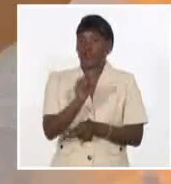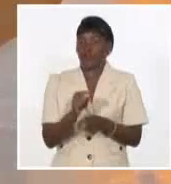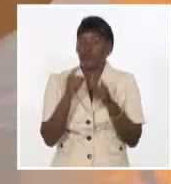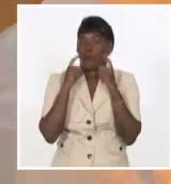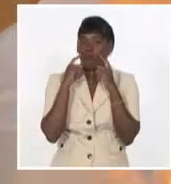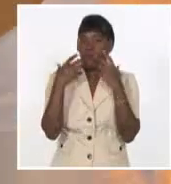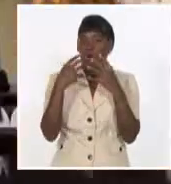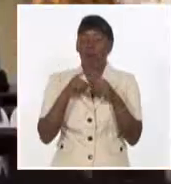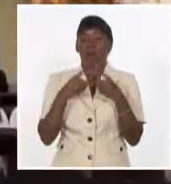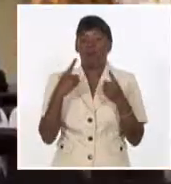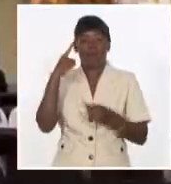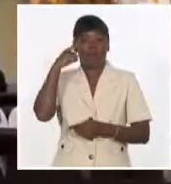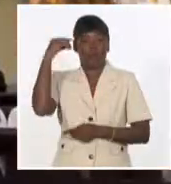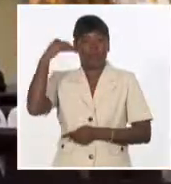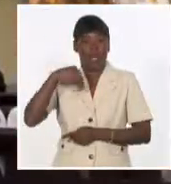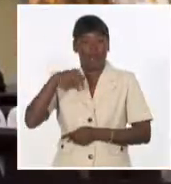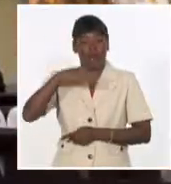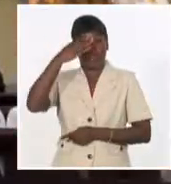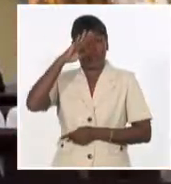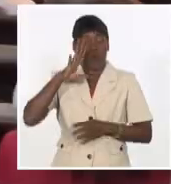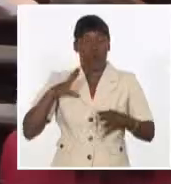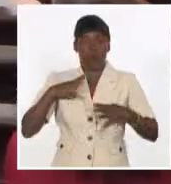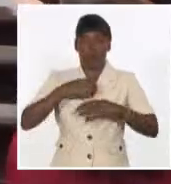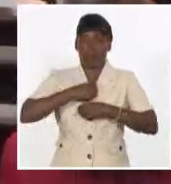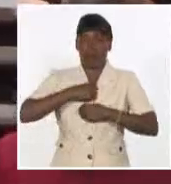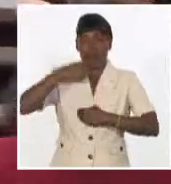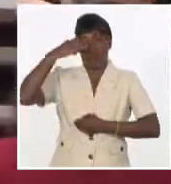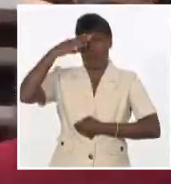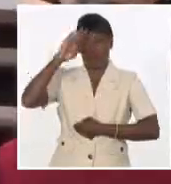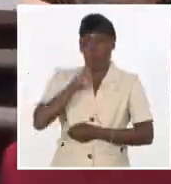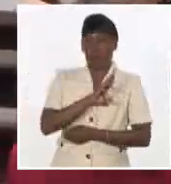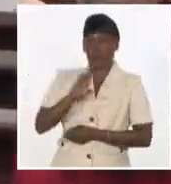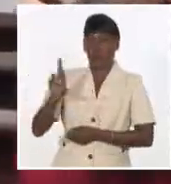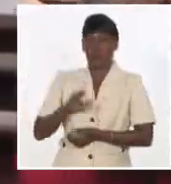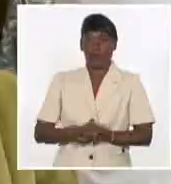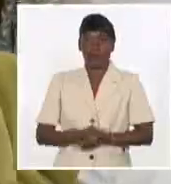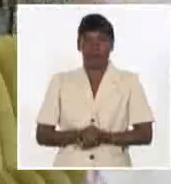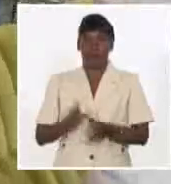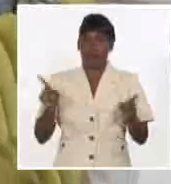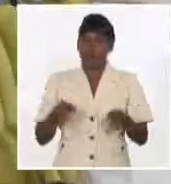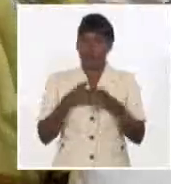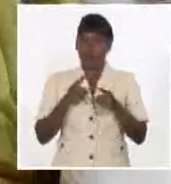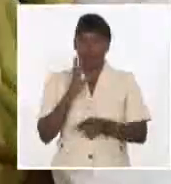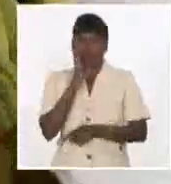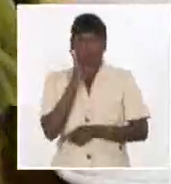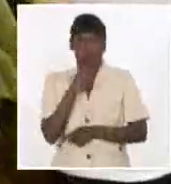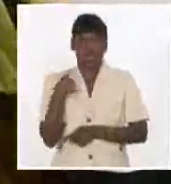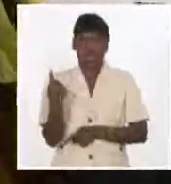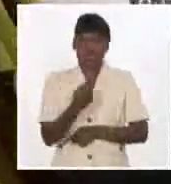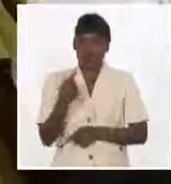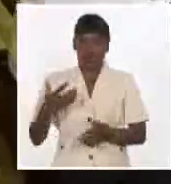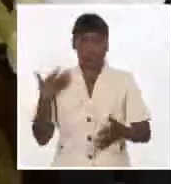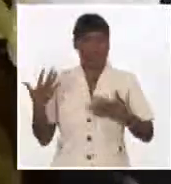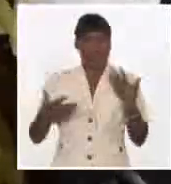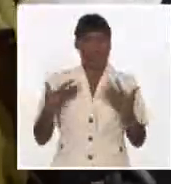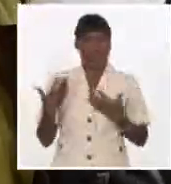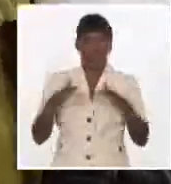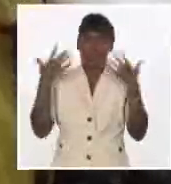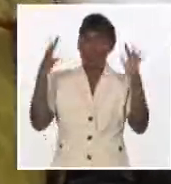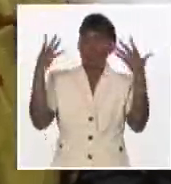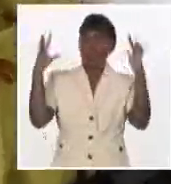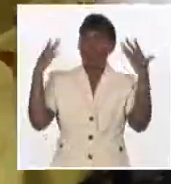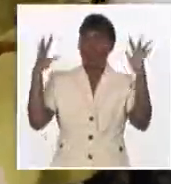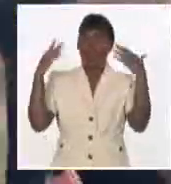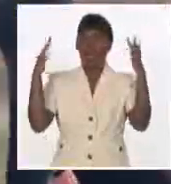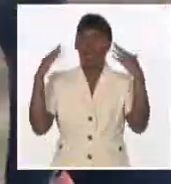que se guarda en estas formaciones. Ver al Orfeón con energías renovadas, aplaudir en la sala de conciertos Dolores